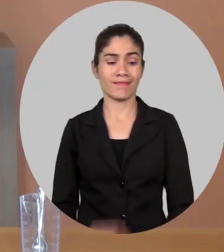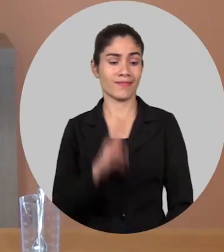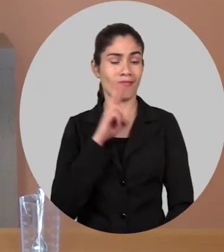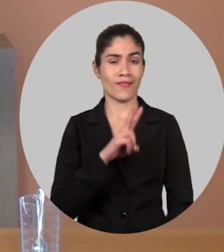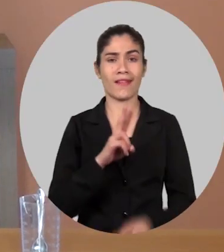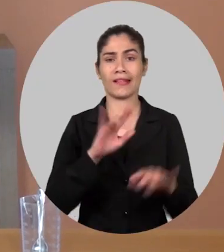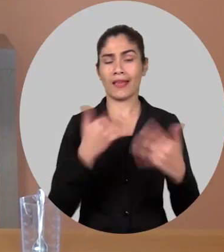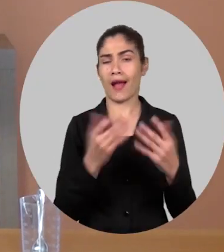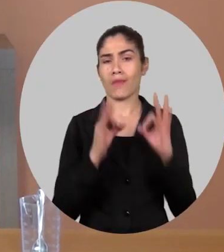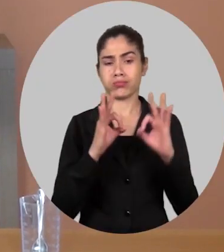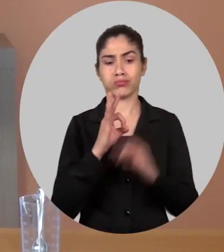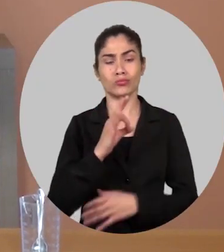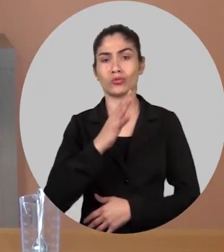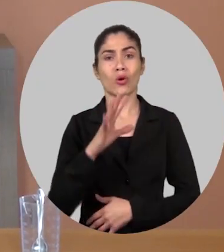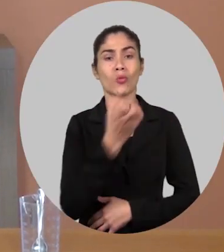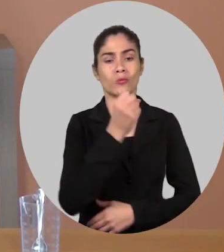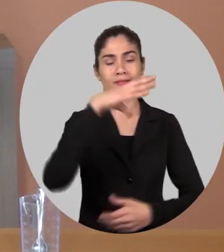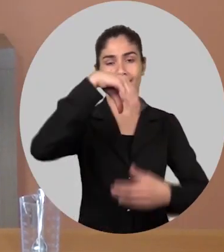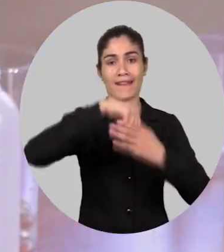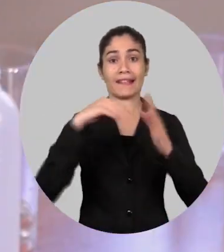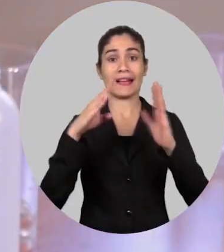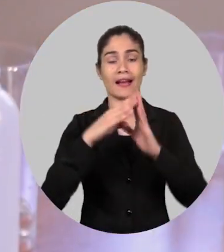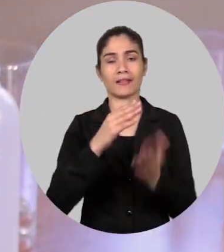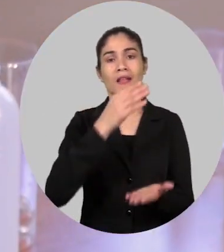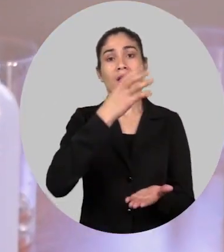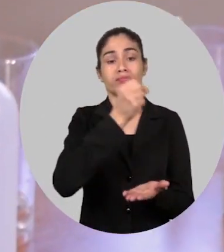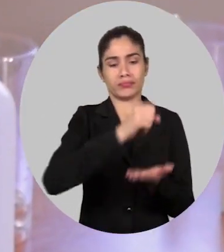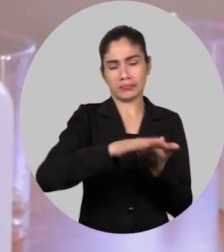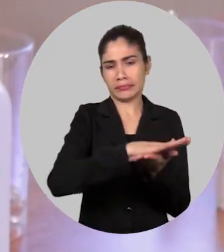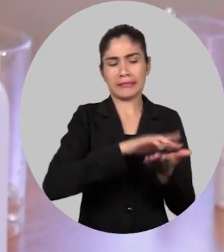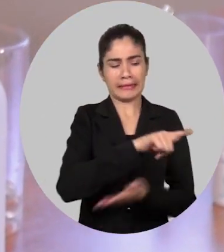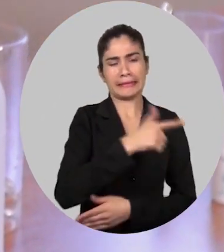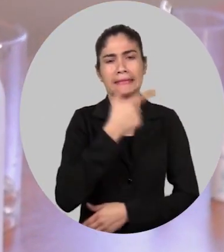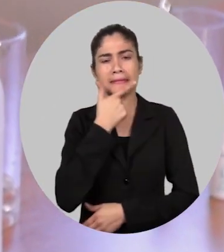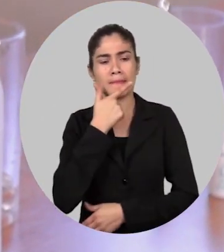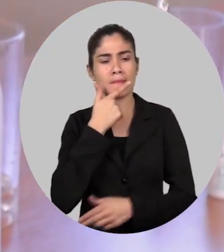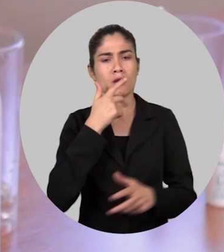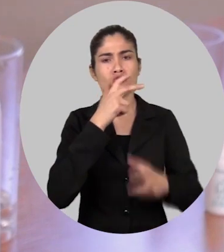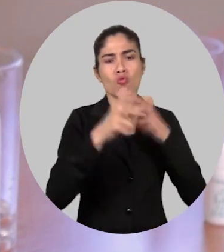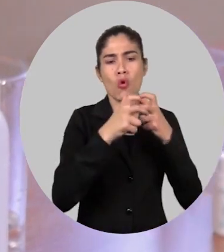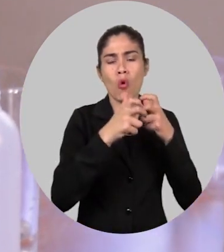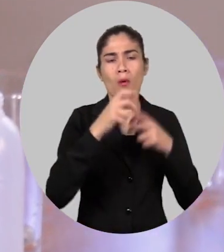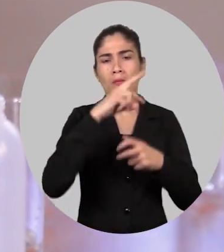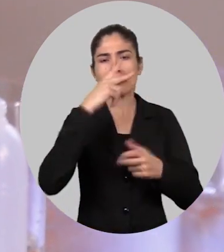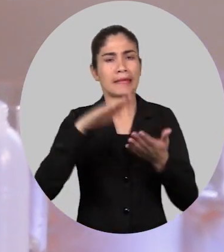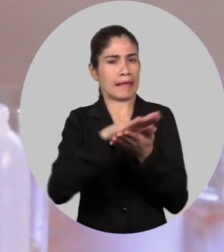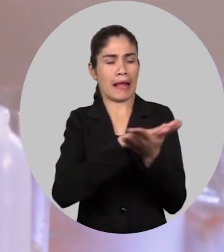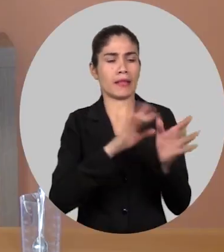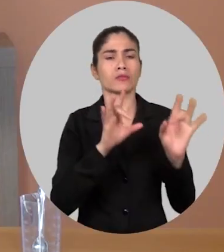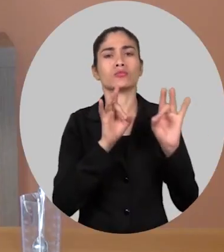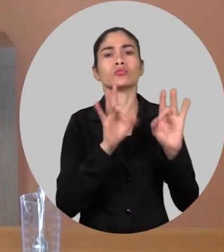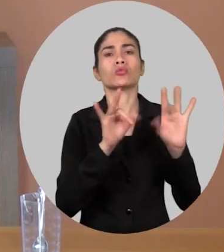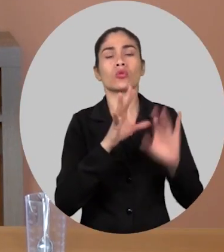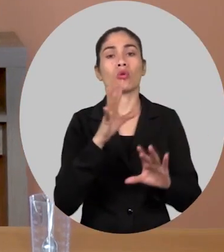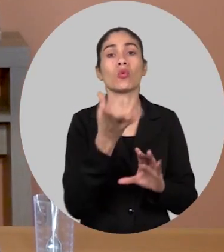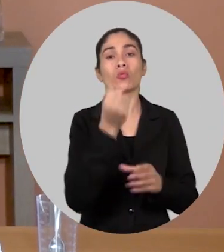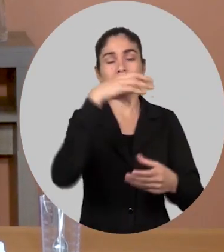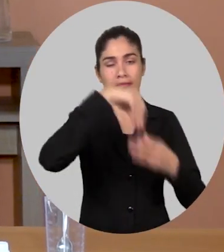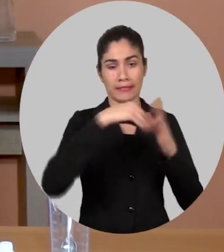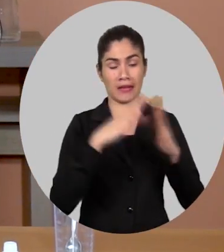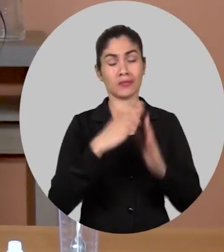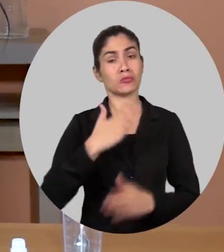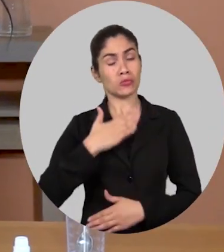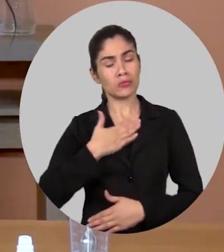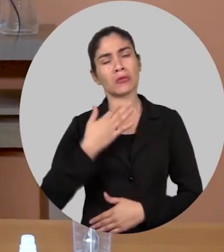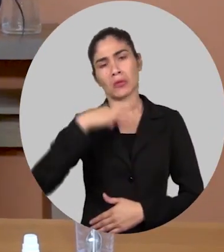Y ya está nuestro detergente, que sería neutro, por decir, sin esencia, sin color. Yo para mi